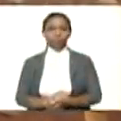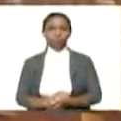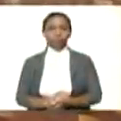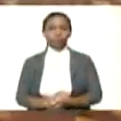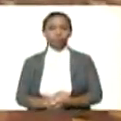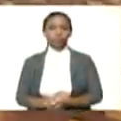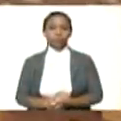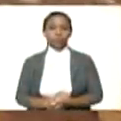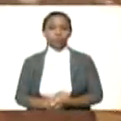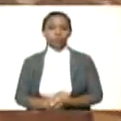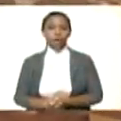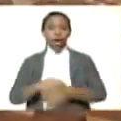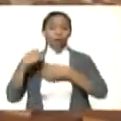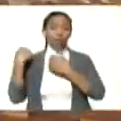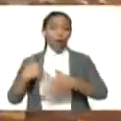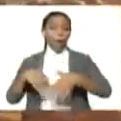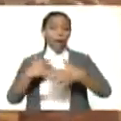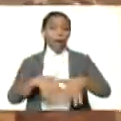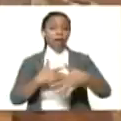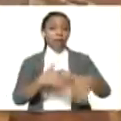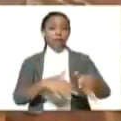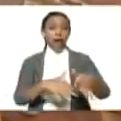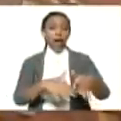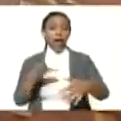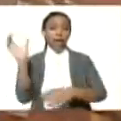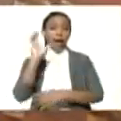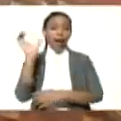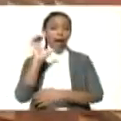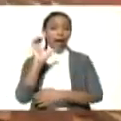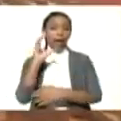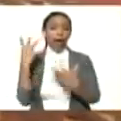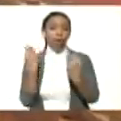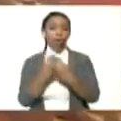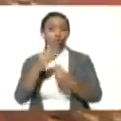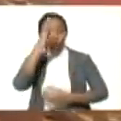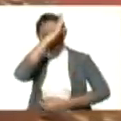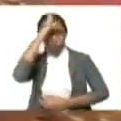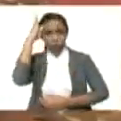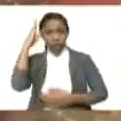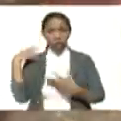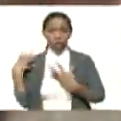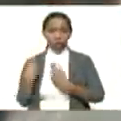en una marcha en Caracas con Diosdado al lado,